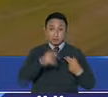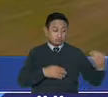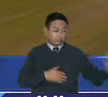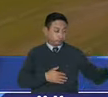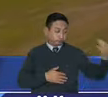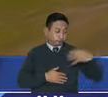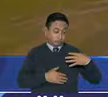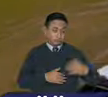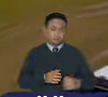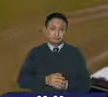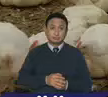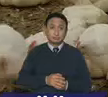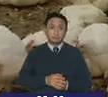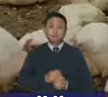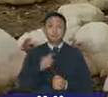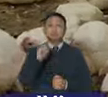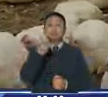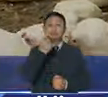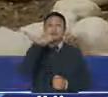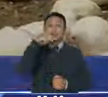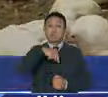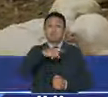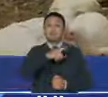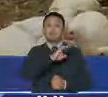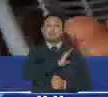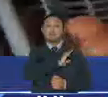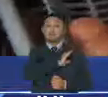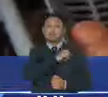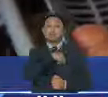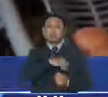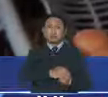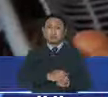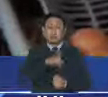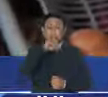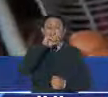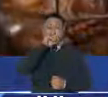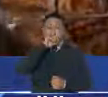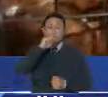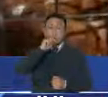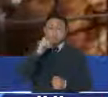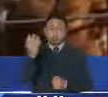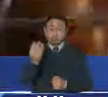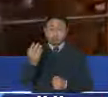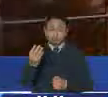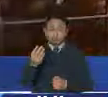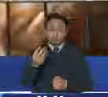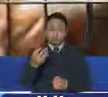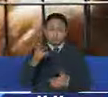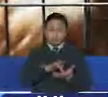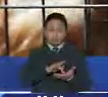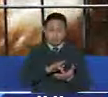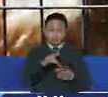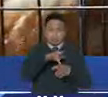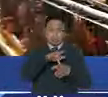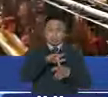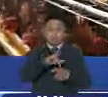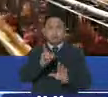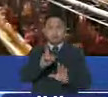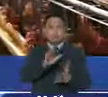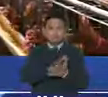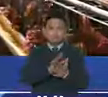este primer caso registrado en el país, el experto afirma que el consumo de carne de pollo y huevos no representa riesgo alguno para la salud